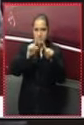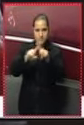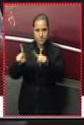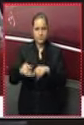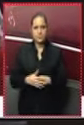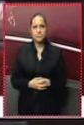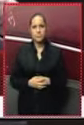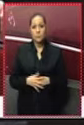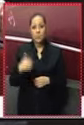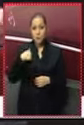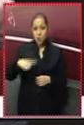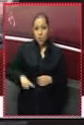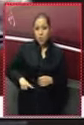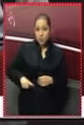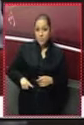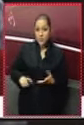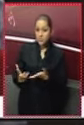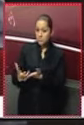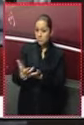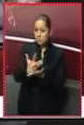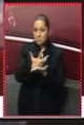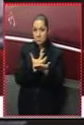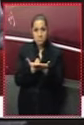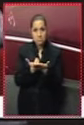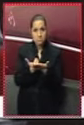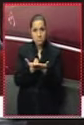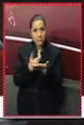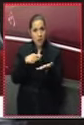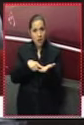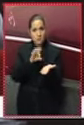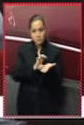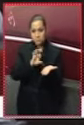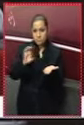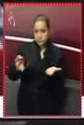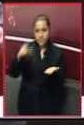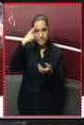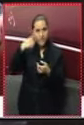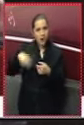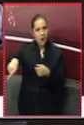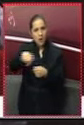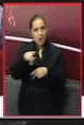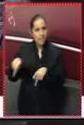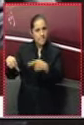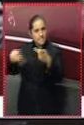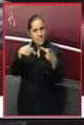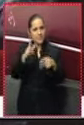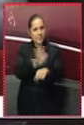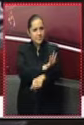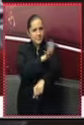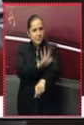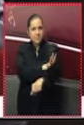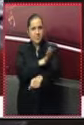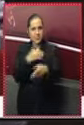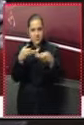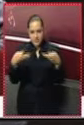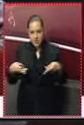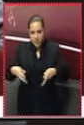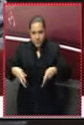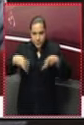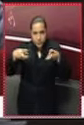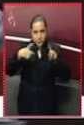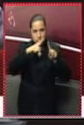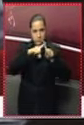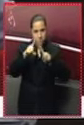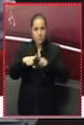gobierno por concepto de venta de hidrocarburos, tenemos que tomar parte de los